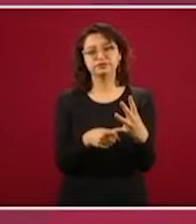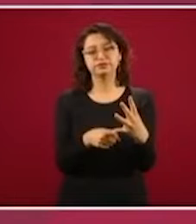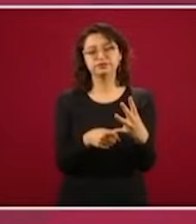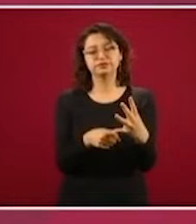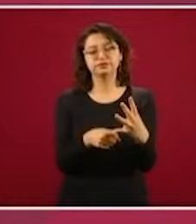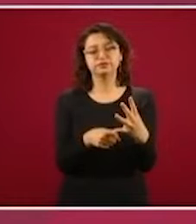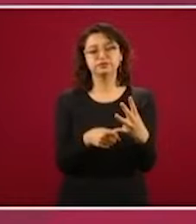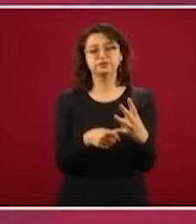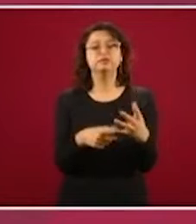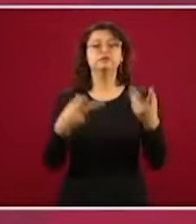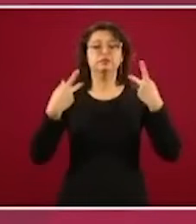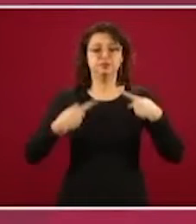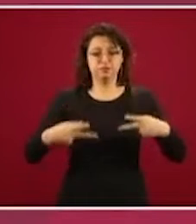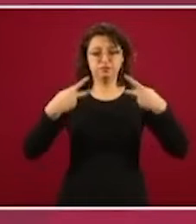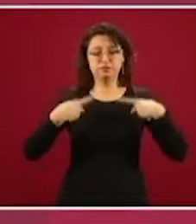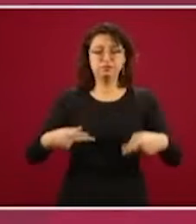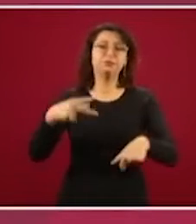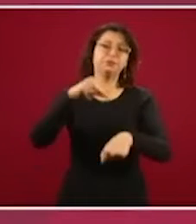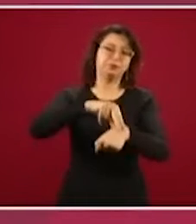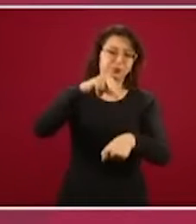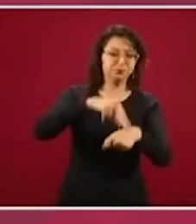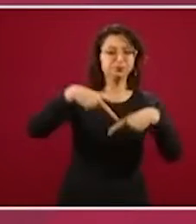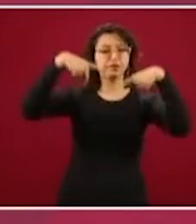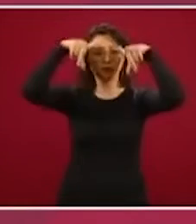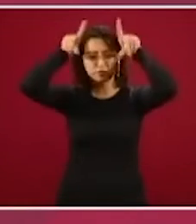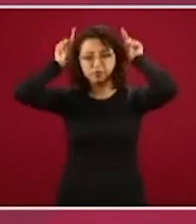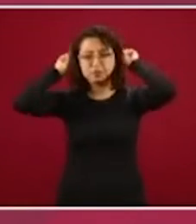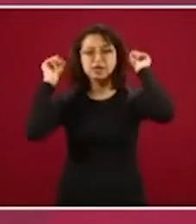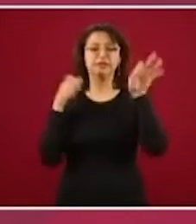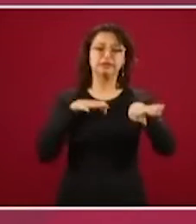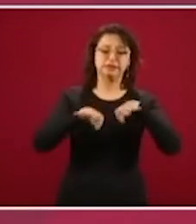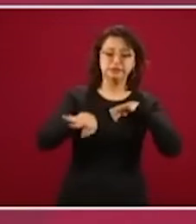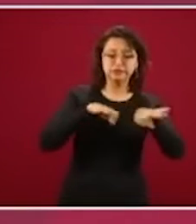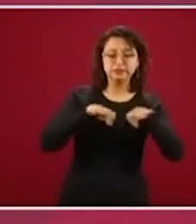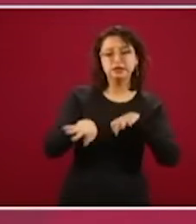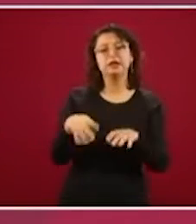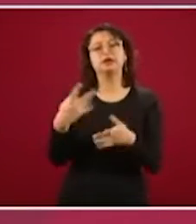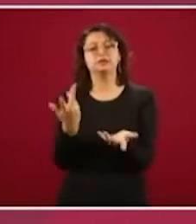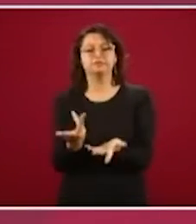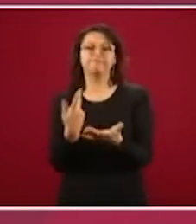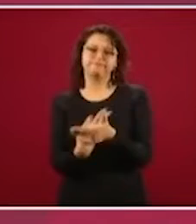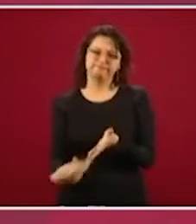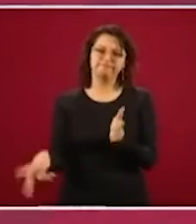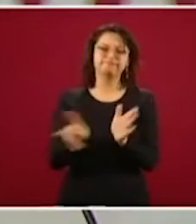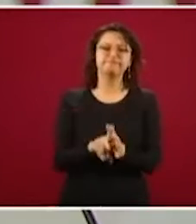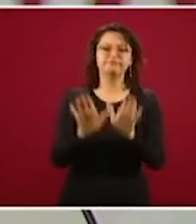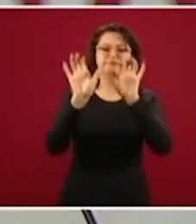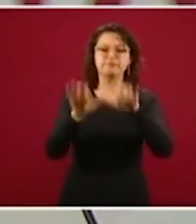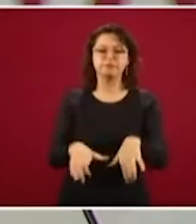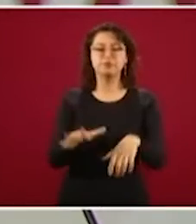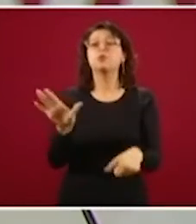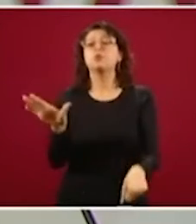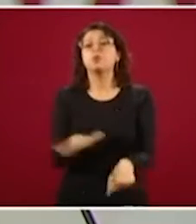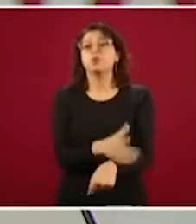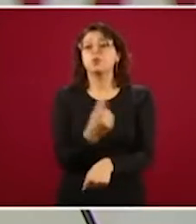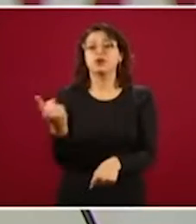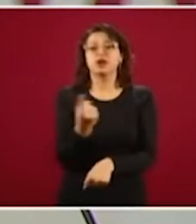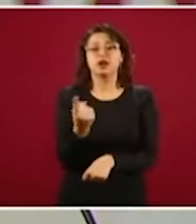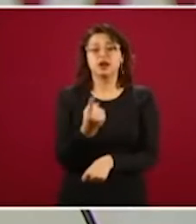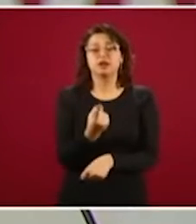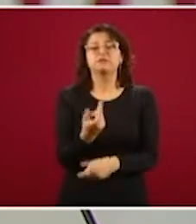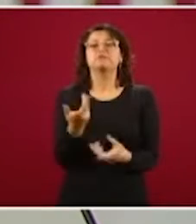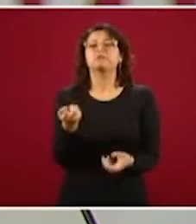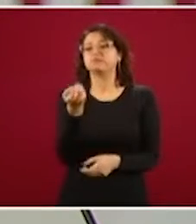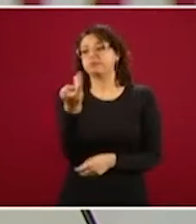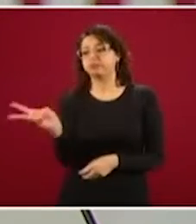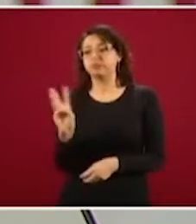basificar a los trabajadores de la salud, porque hay más de 80,000